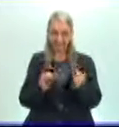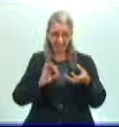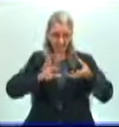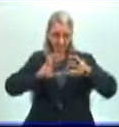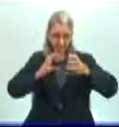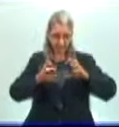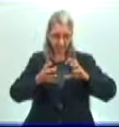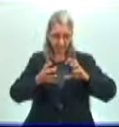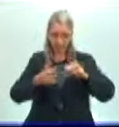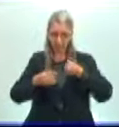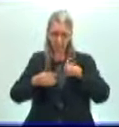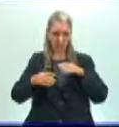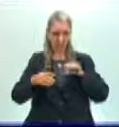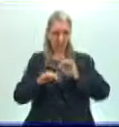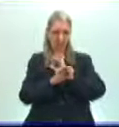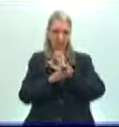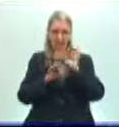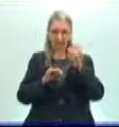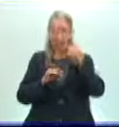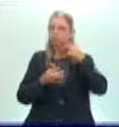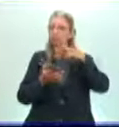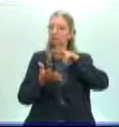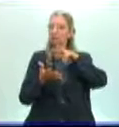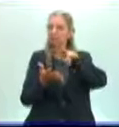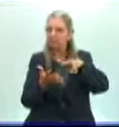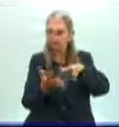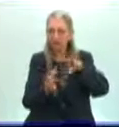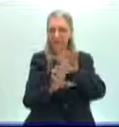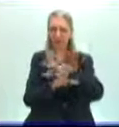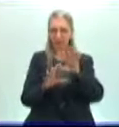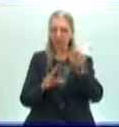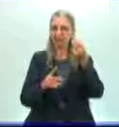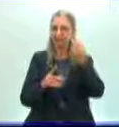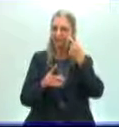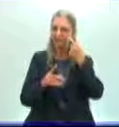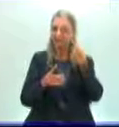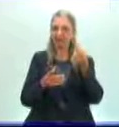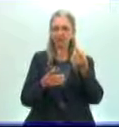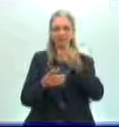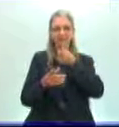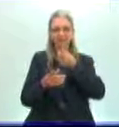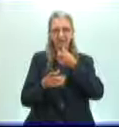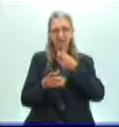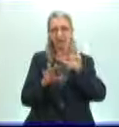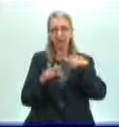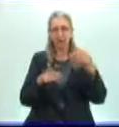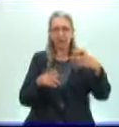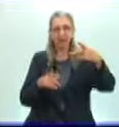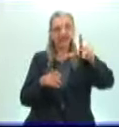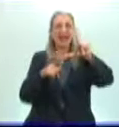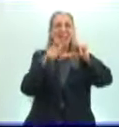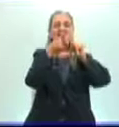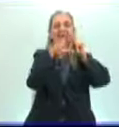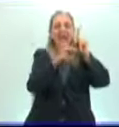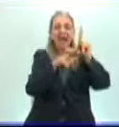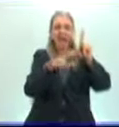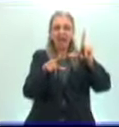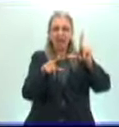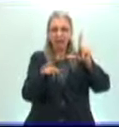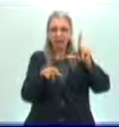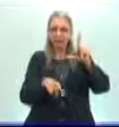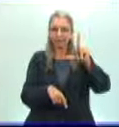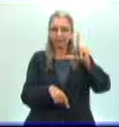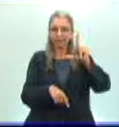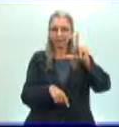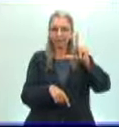sin que haya muchos datos, pudiéramos decir, escritos en el ejercicio, nos puede dar información, como es el caso del